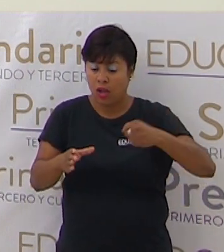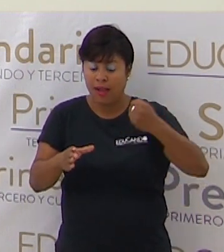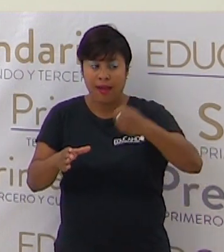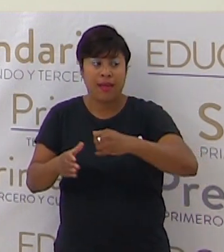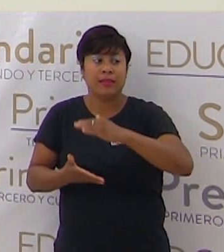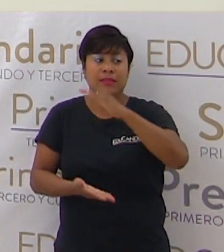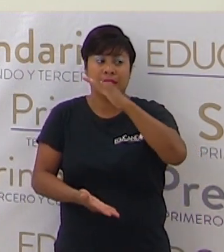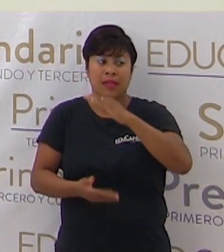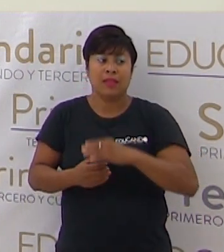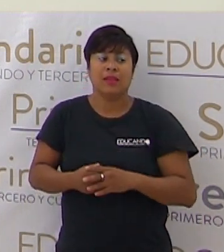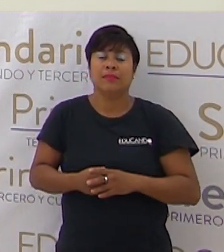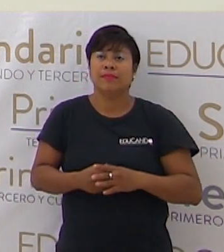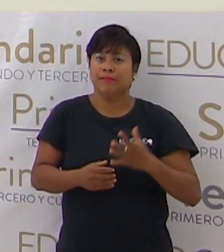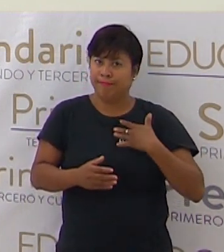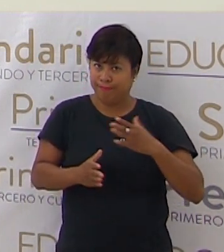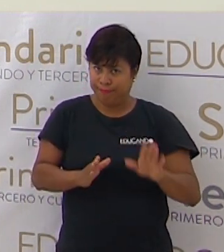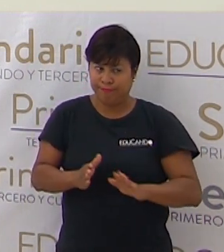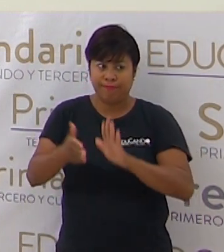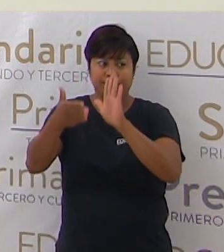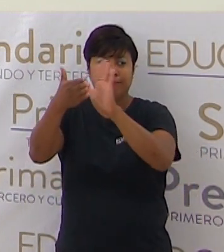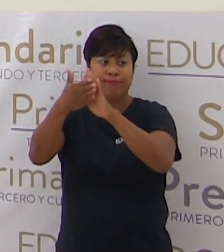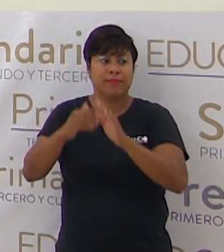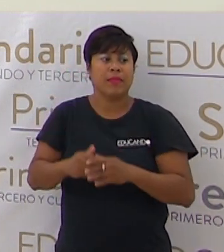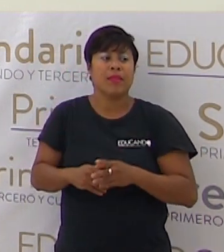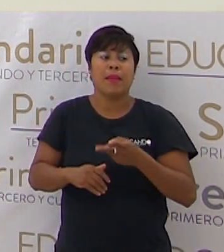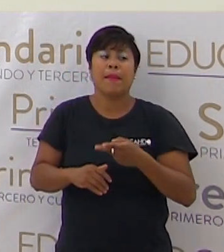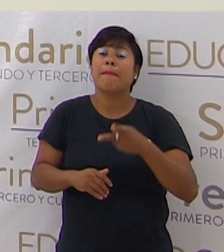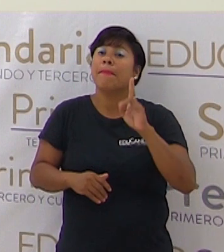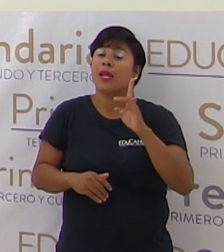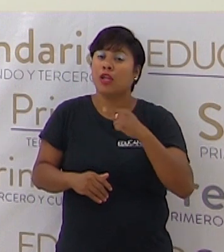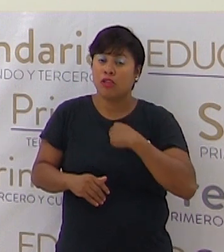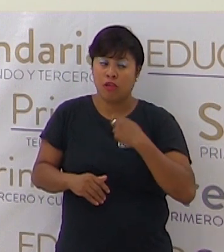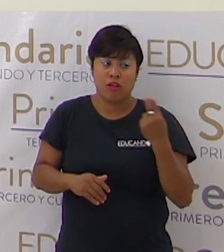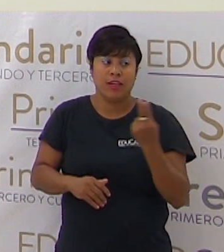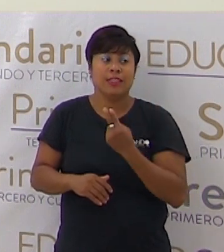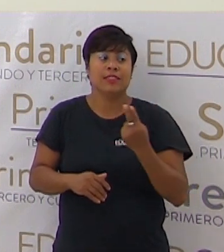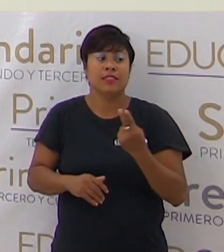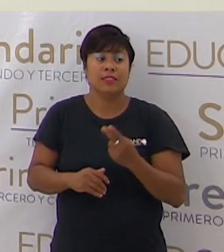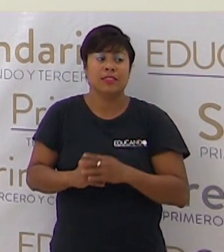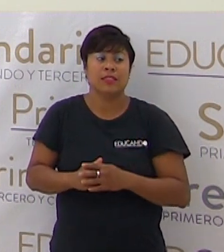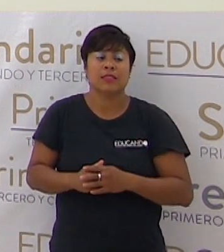¿sí? La voy a poner acá. Pero necesito